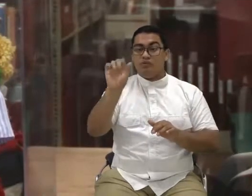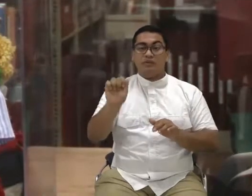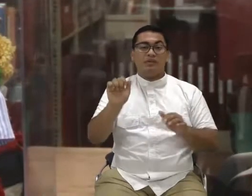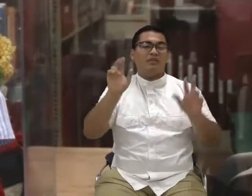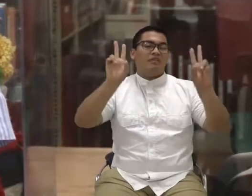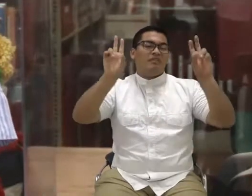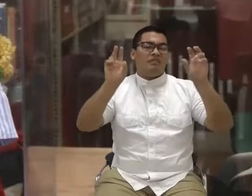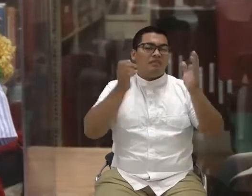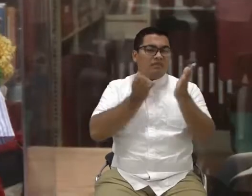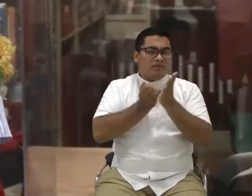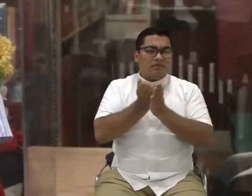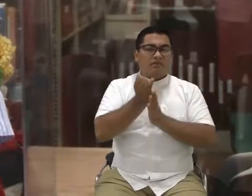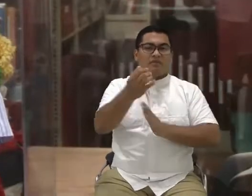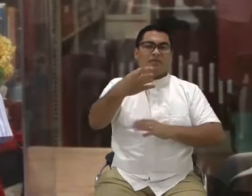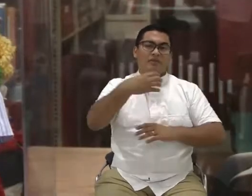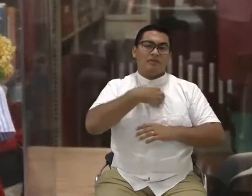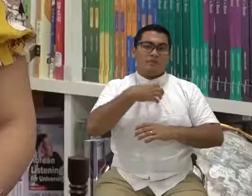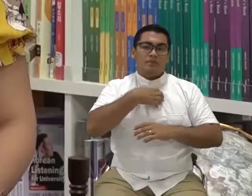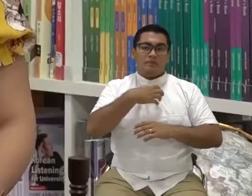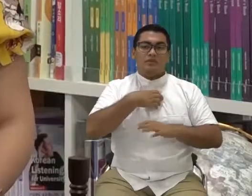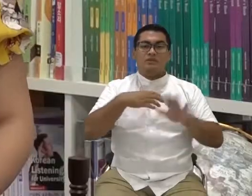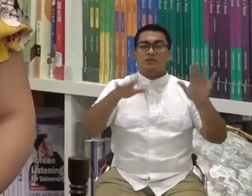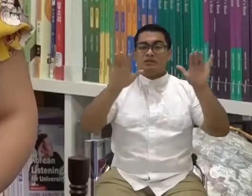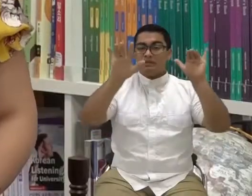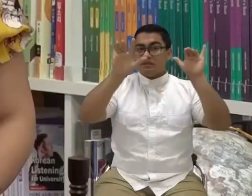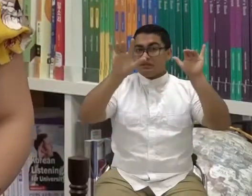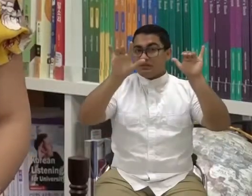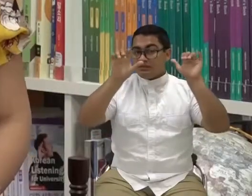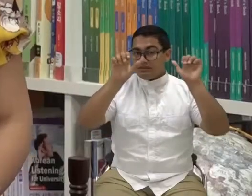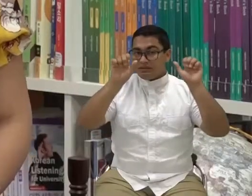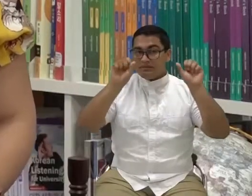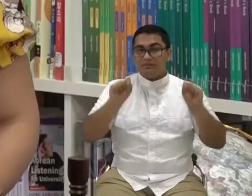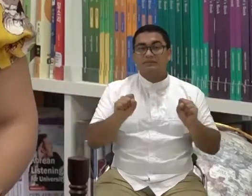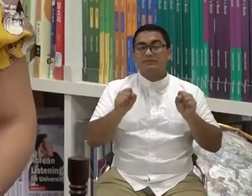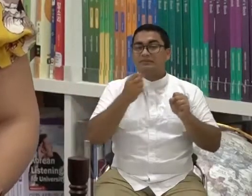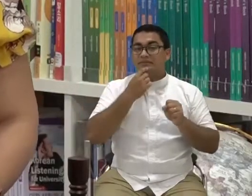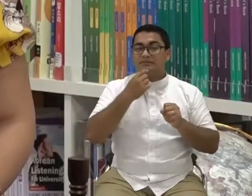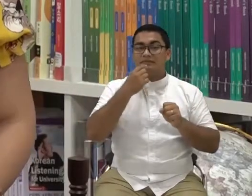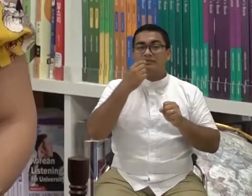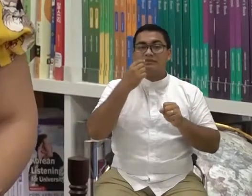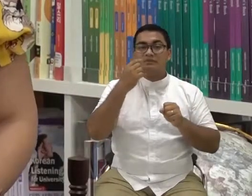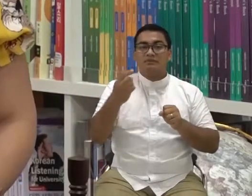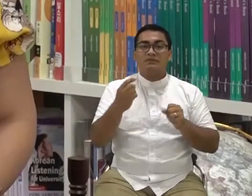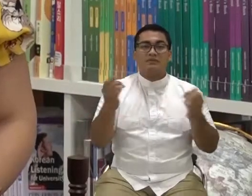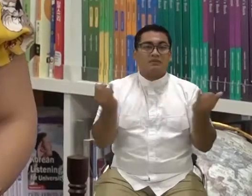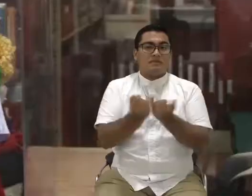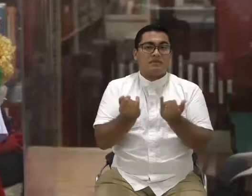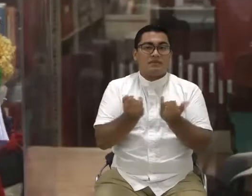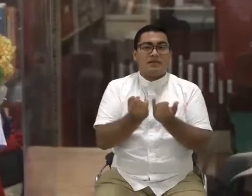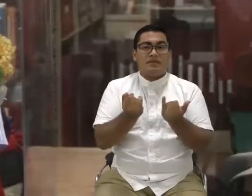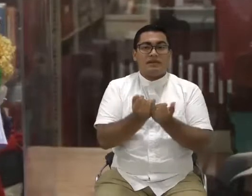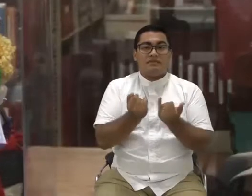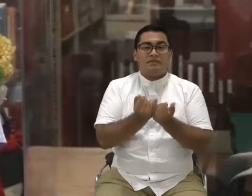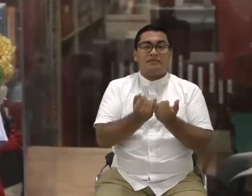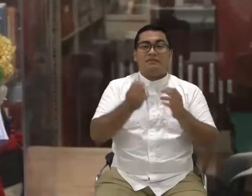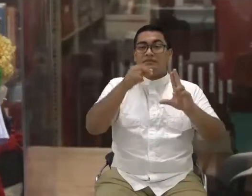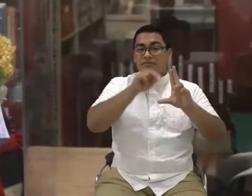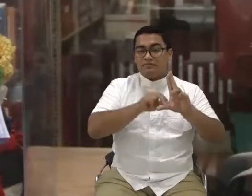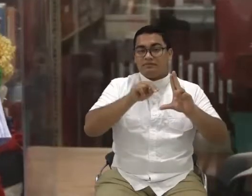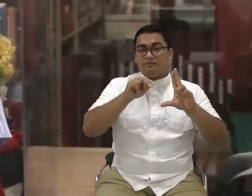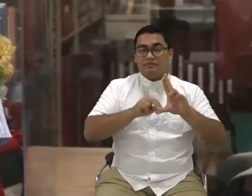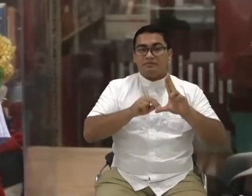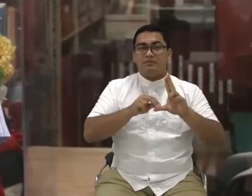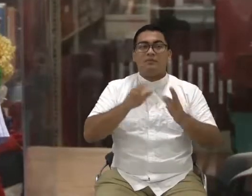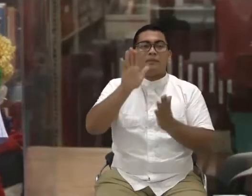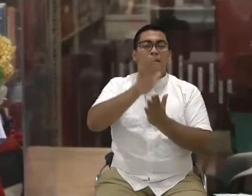investigación y extensión y a nivel interno o ya a nivel más local, ¿verdad? Hemos hecho un esfuerzo para articular agenda, en principio con SINASPRED, por ejemplo,